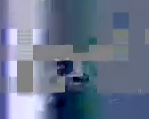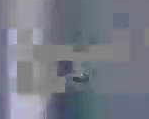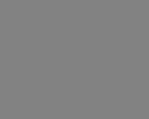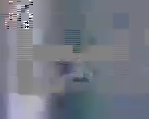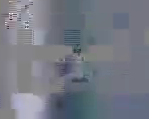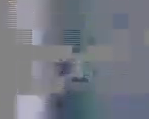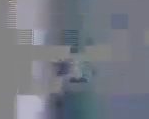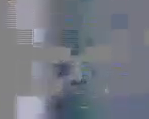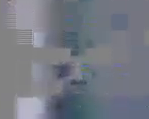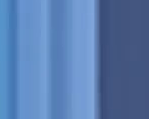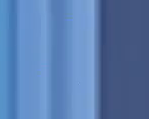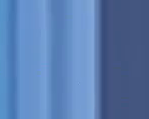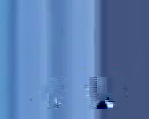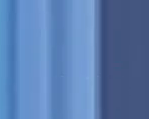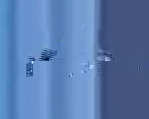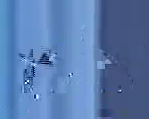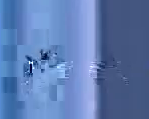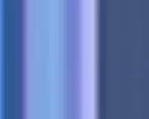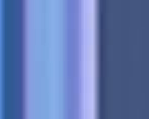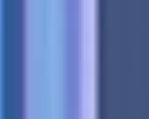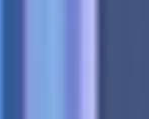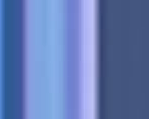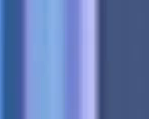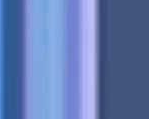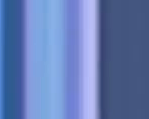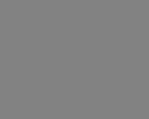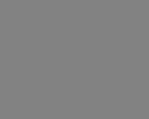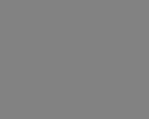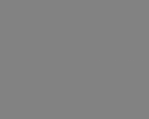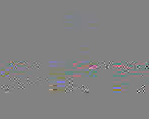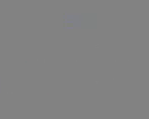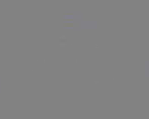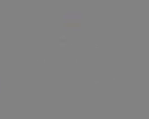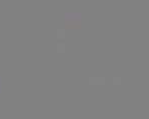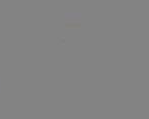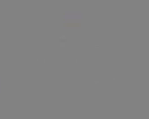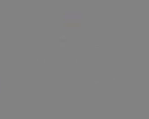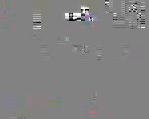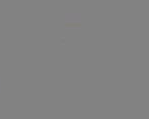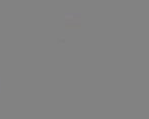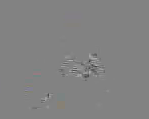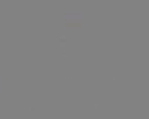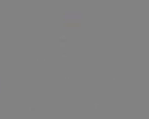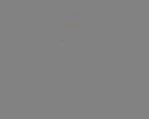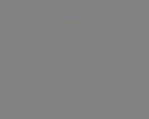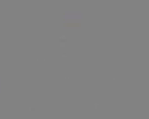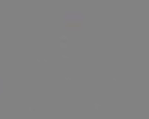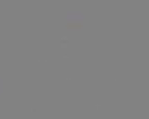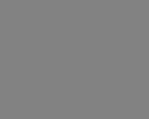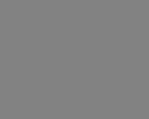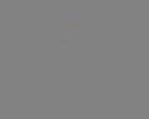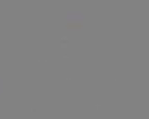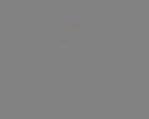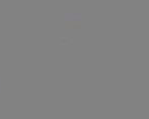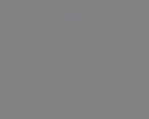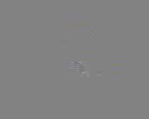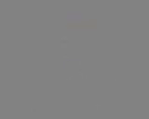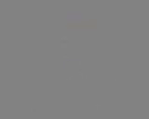noticias. Ánimo, ganas de trabajo. Salud, mantenimiento. Pero les